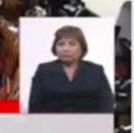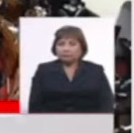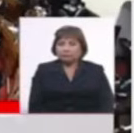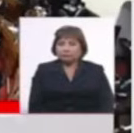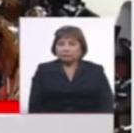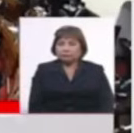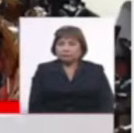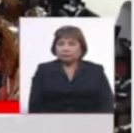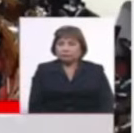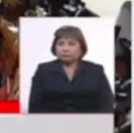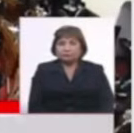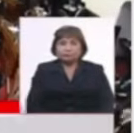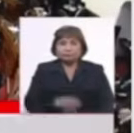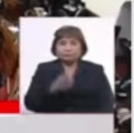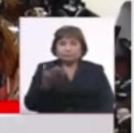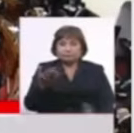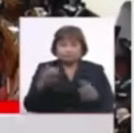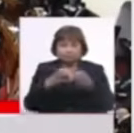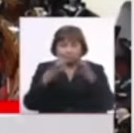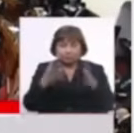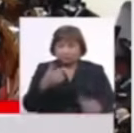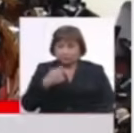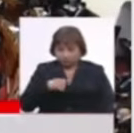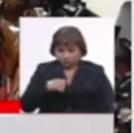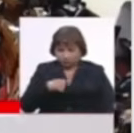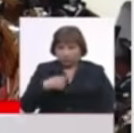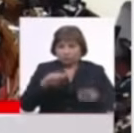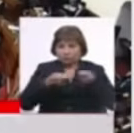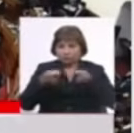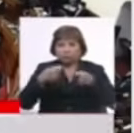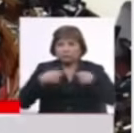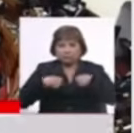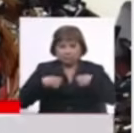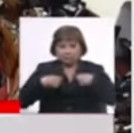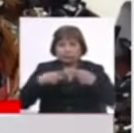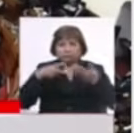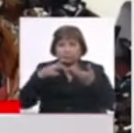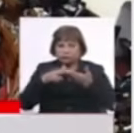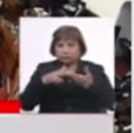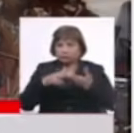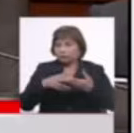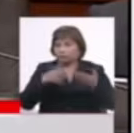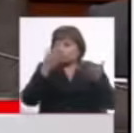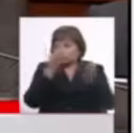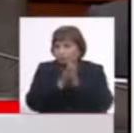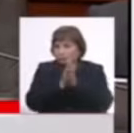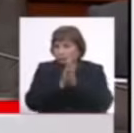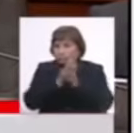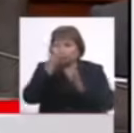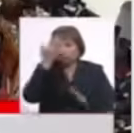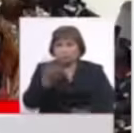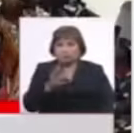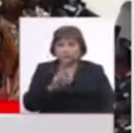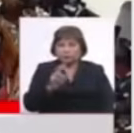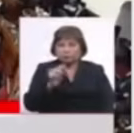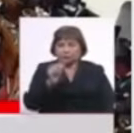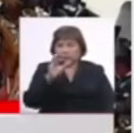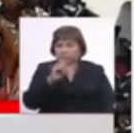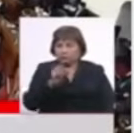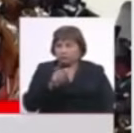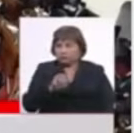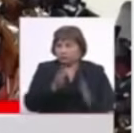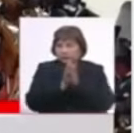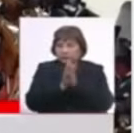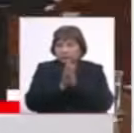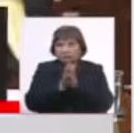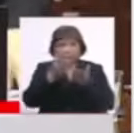acá congresista yo concedo la palabra y cono las interrupciones por favor concar por